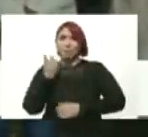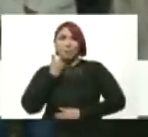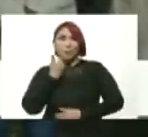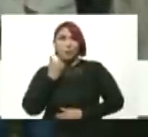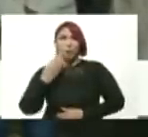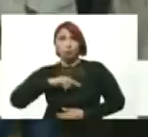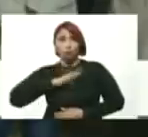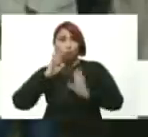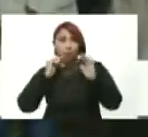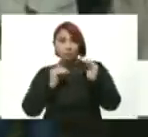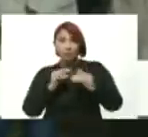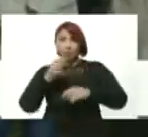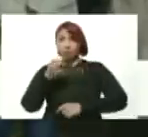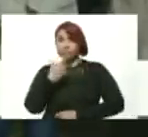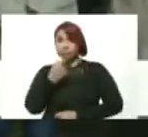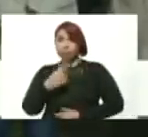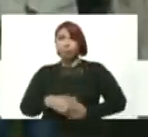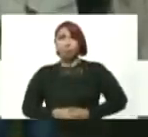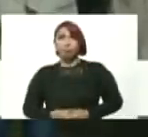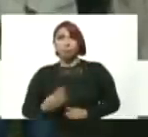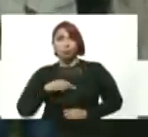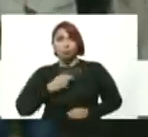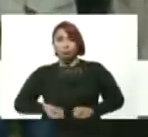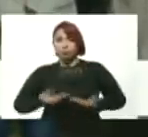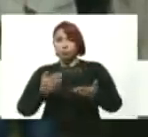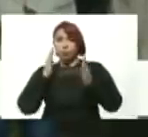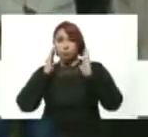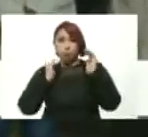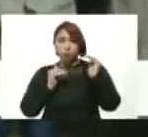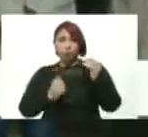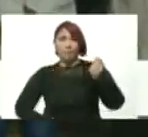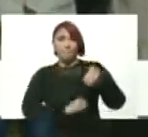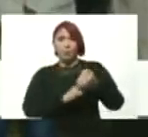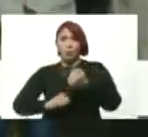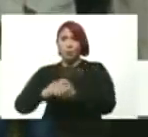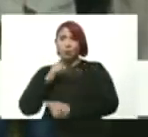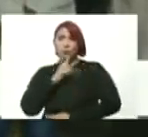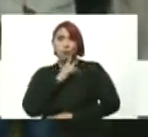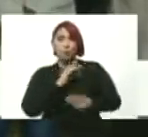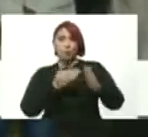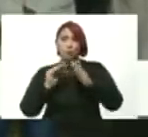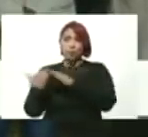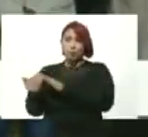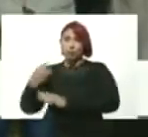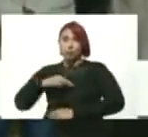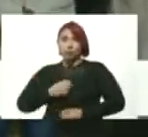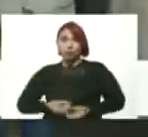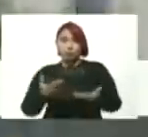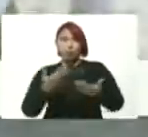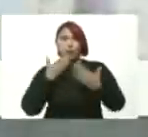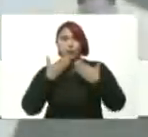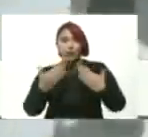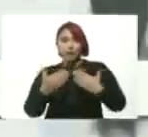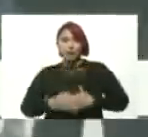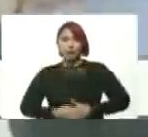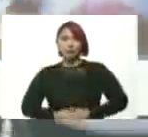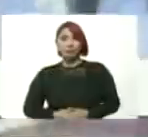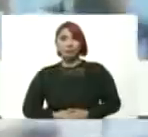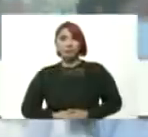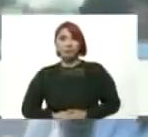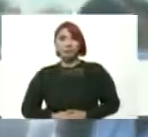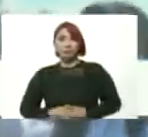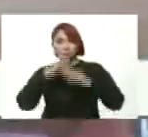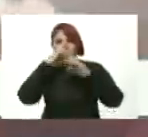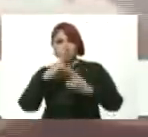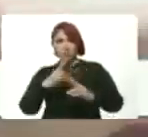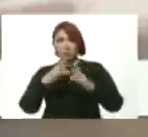atendido con medicinas y le hemos prestado todo el apoyo en nombre de la comunidad le damos las gracias y cuente con todo